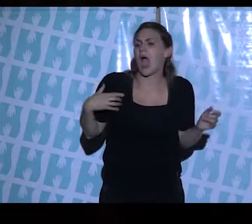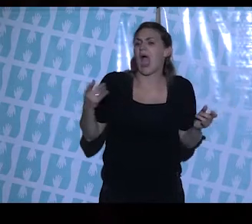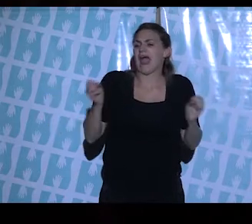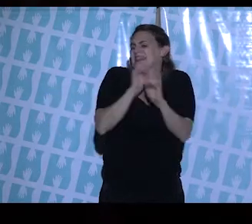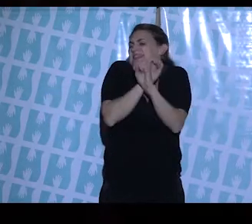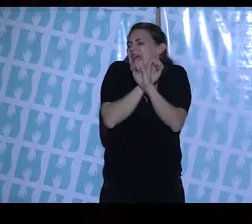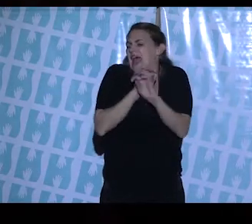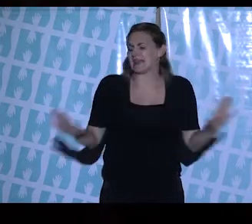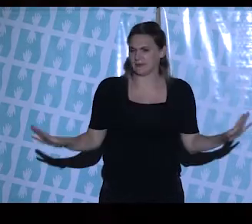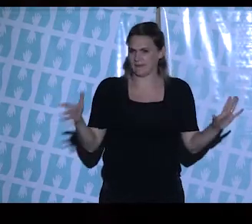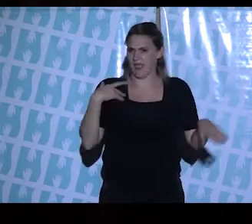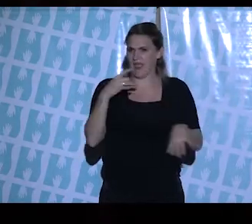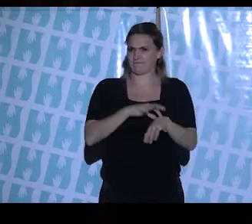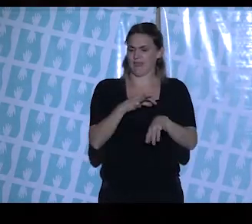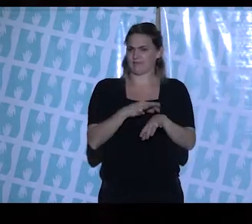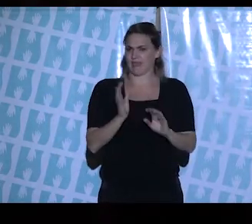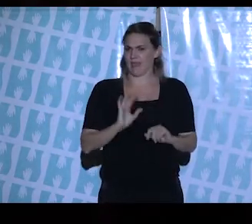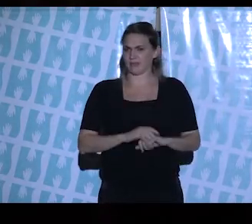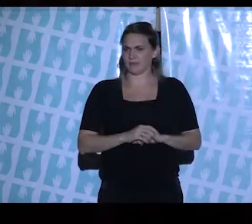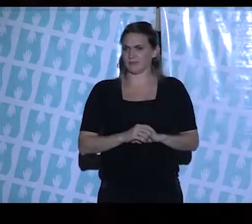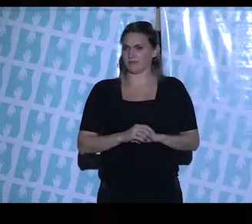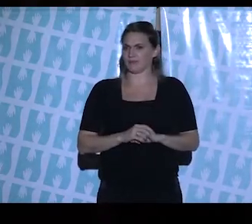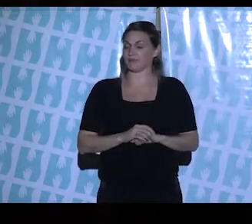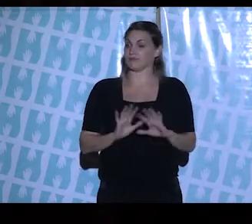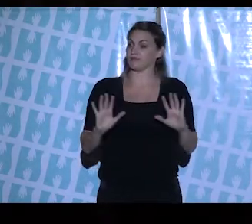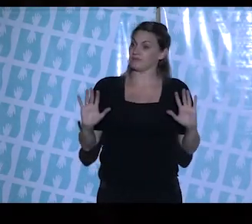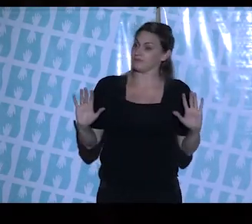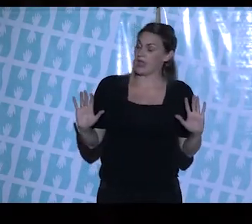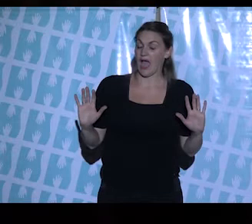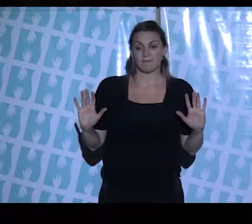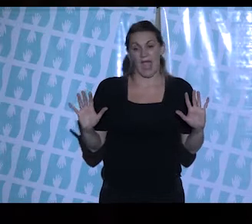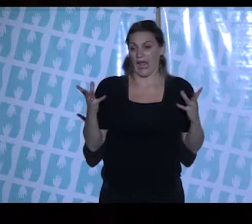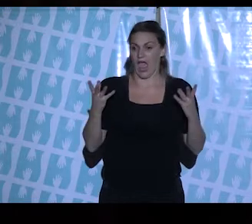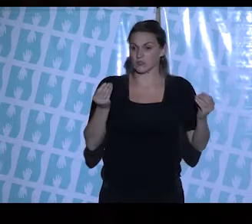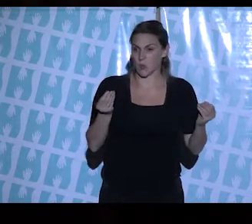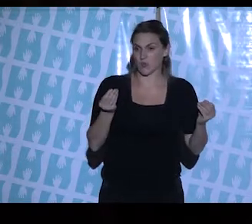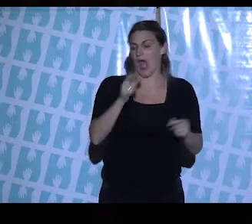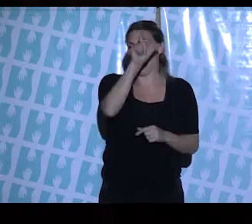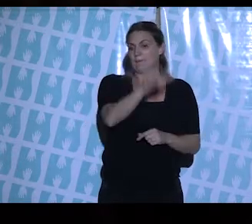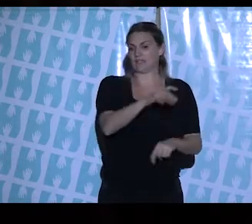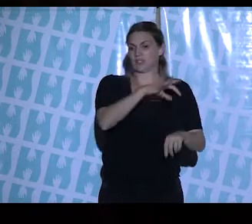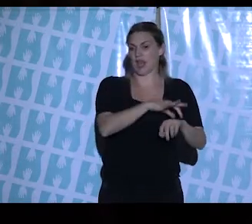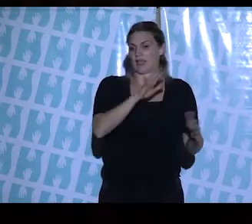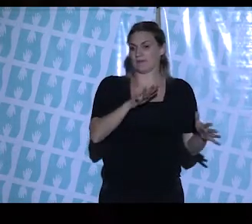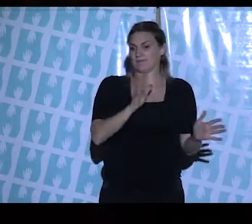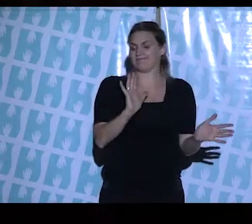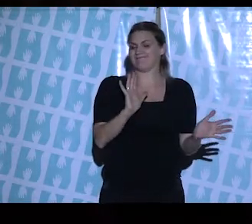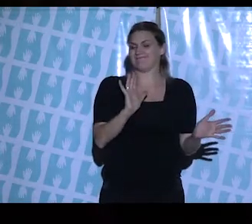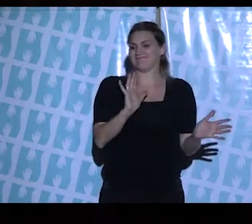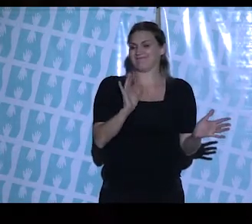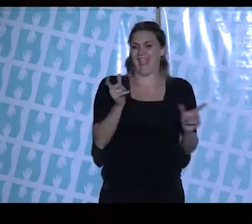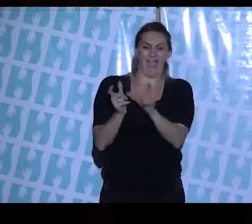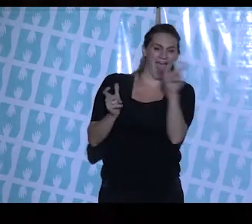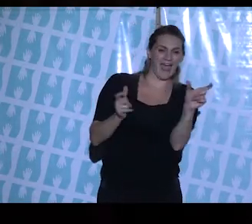enfermedad. La verdad es que hacemos un flaco favor a nuestros pacientes si utilizamos la palabra mal,